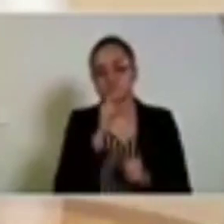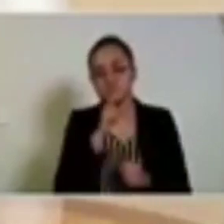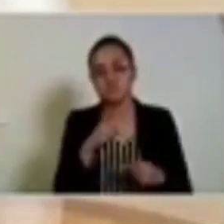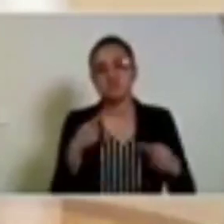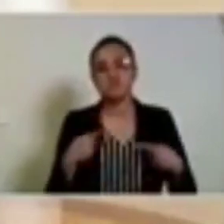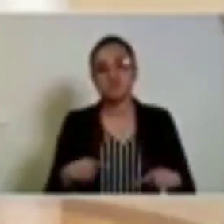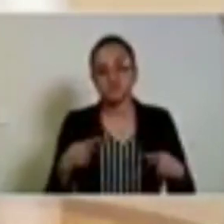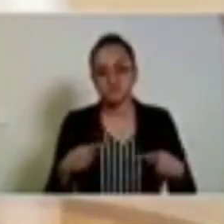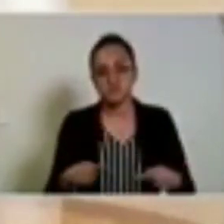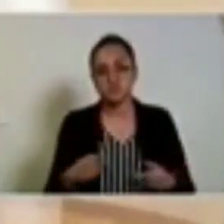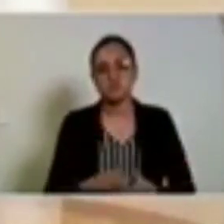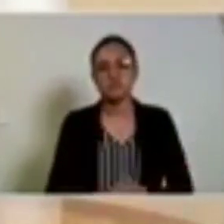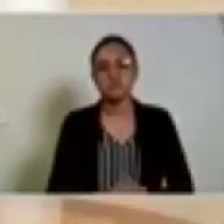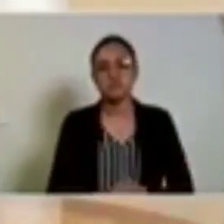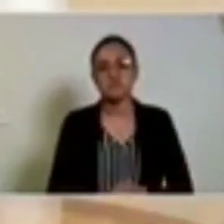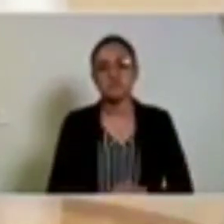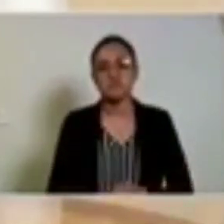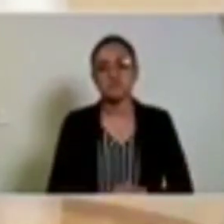gente.